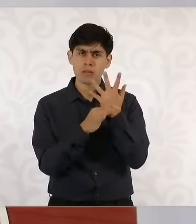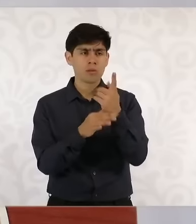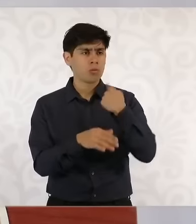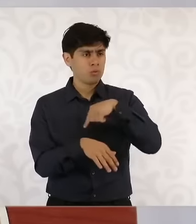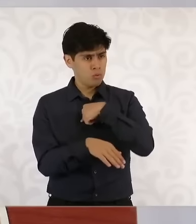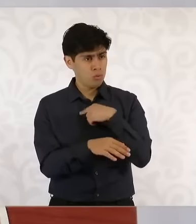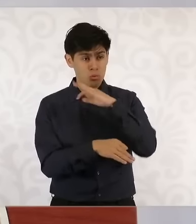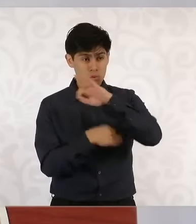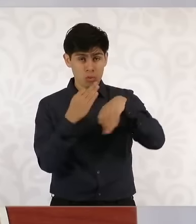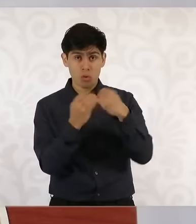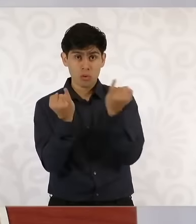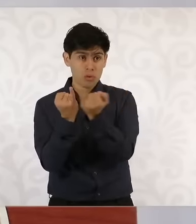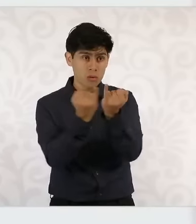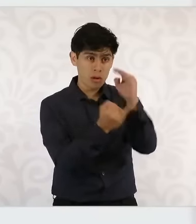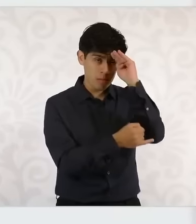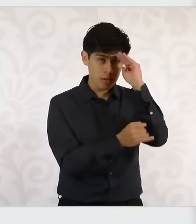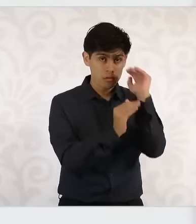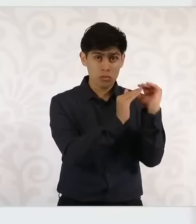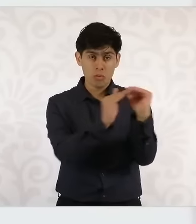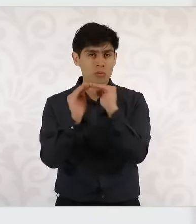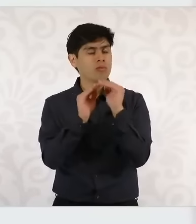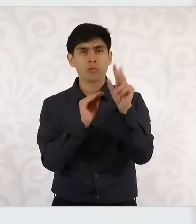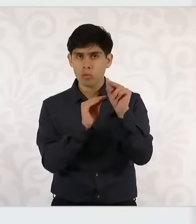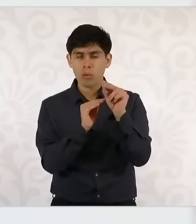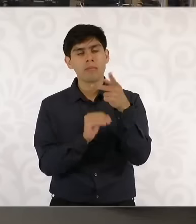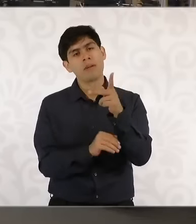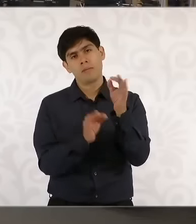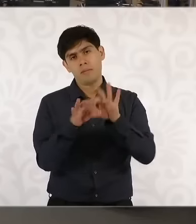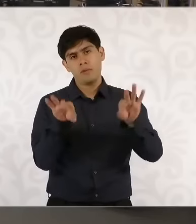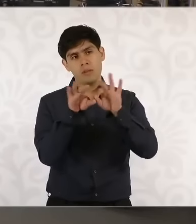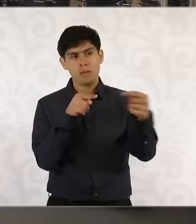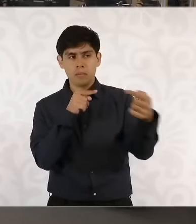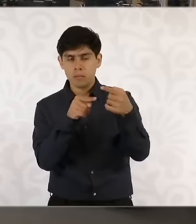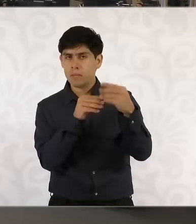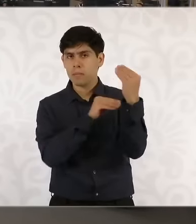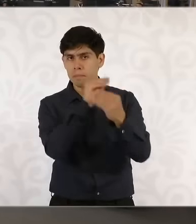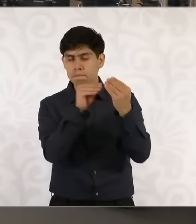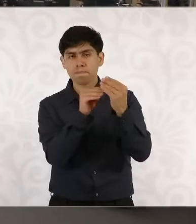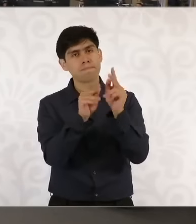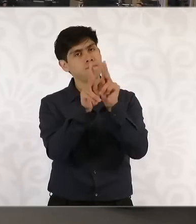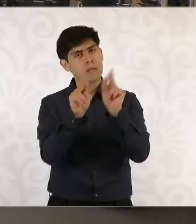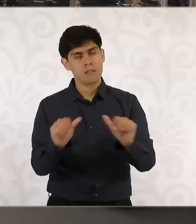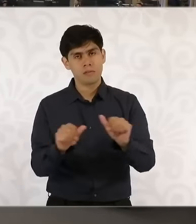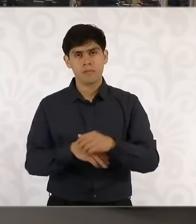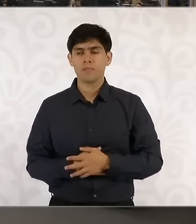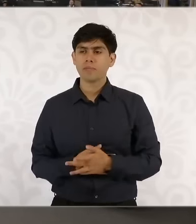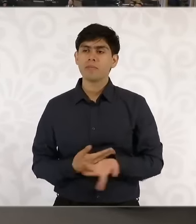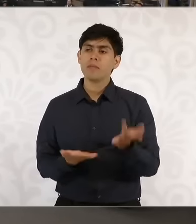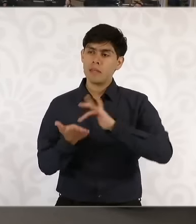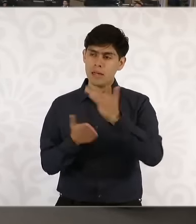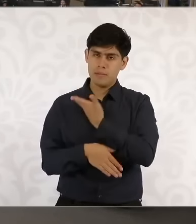pero pacíficamente. Muchas gracias, presidenta. Ya para concluir, porque sí son